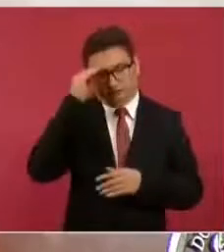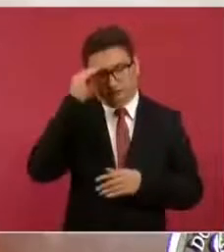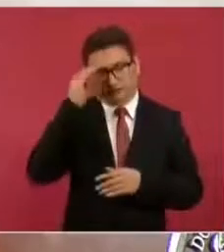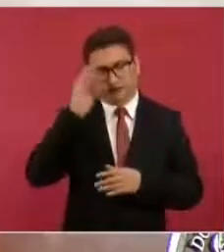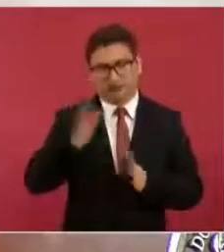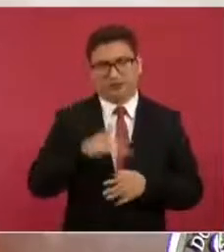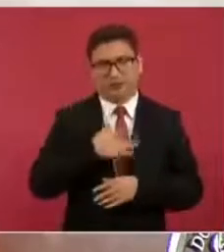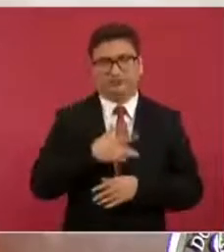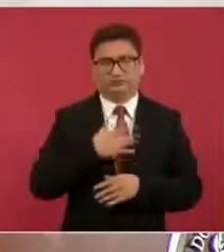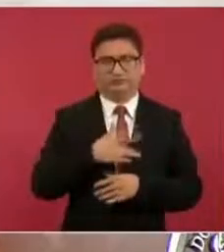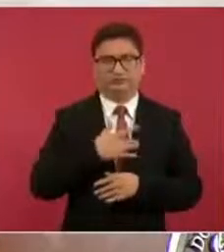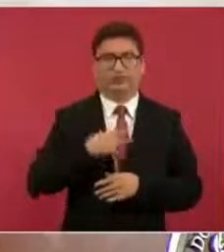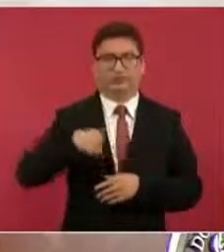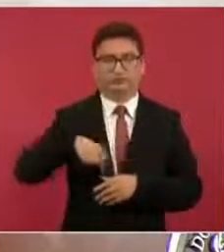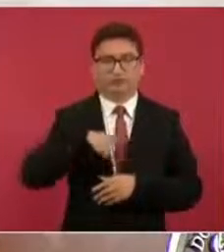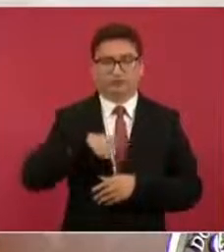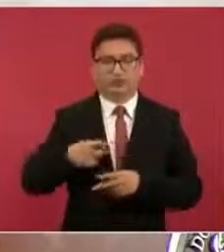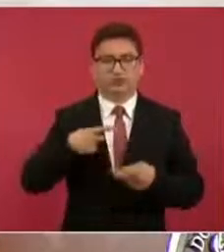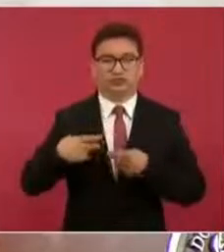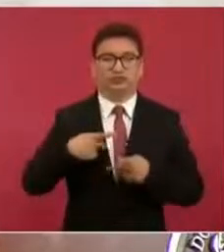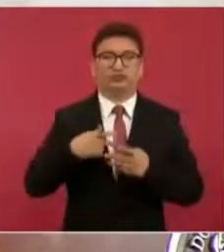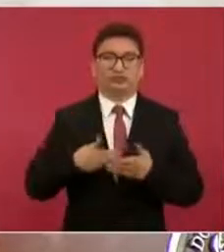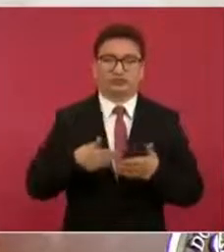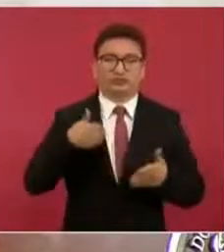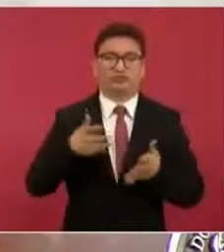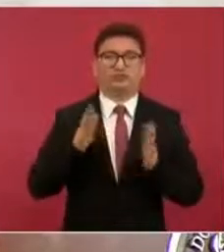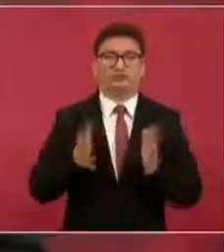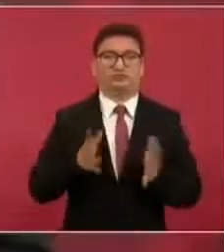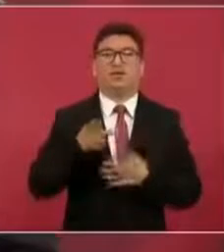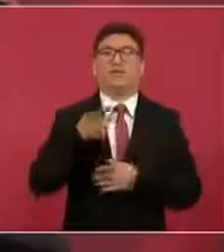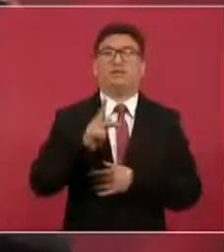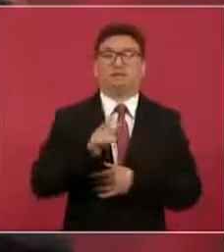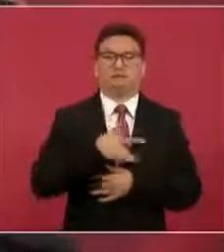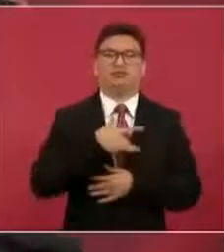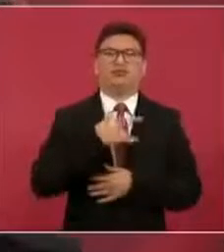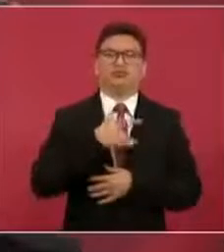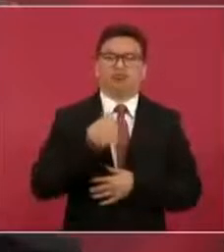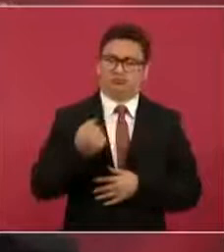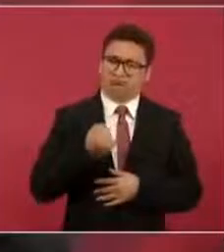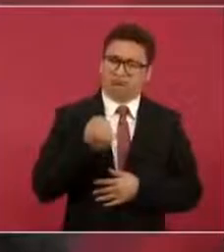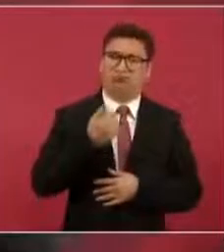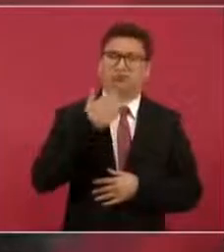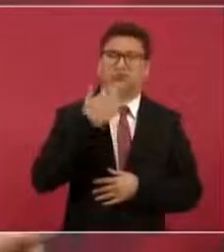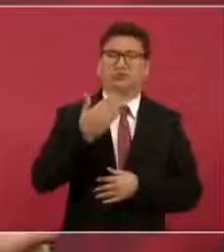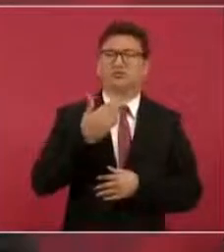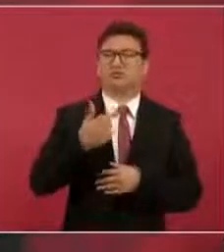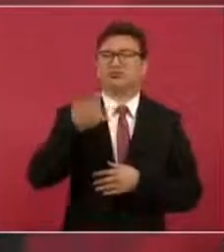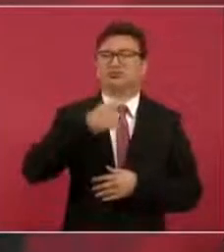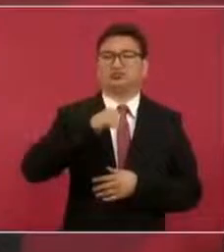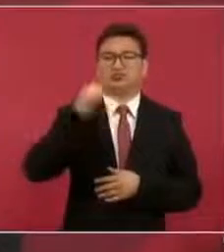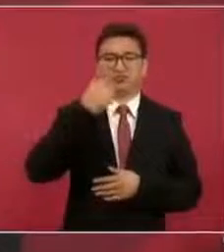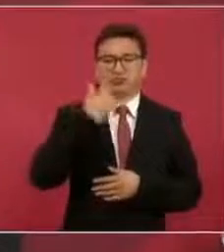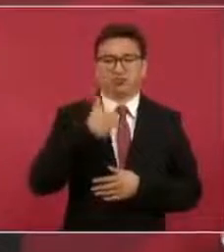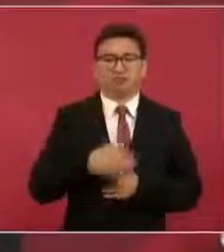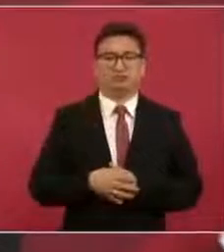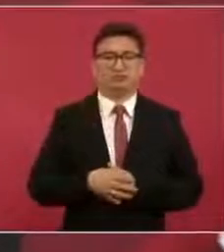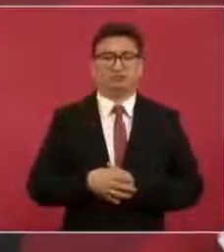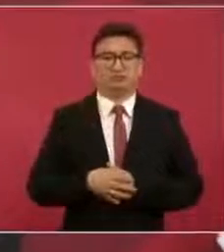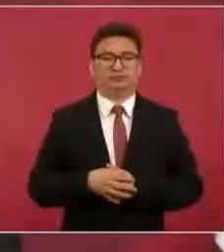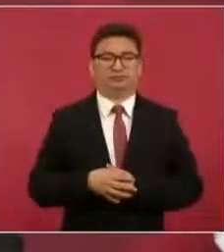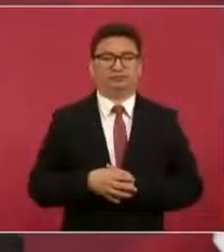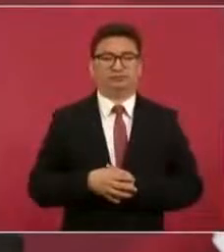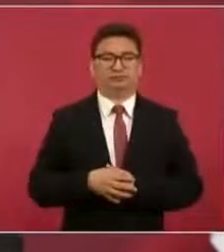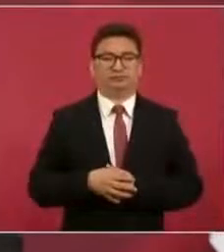definido, estamos preparados, pero afortunadamente, repito, no hay aumento